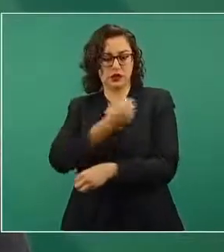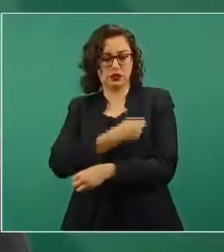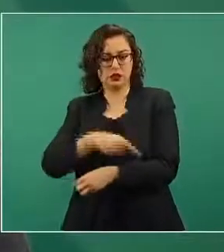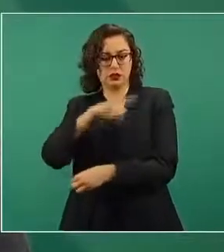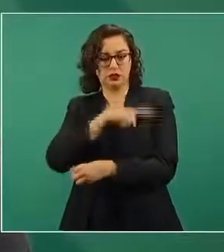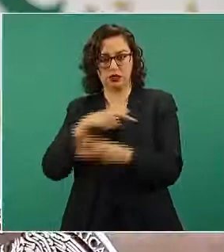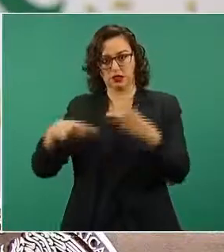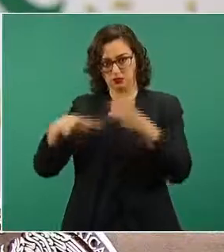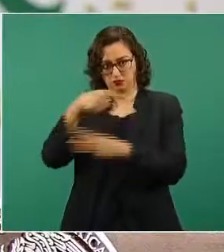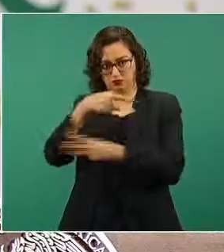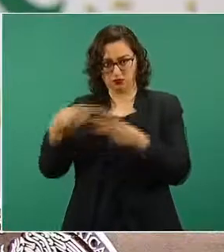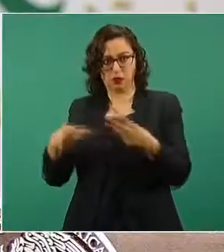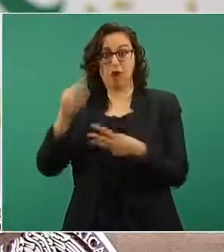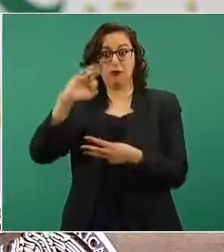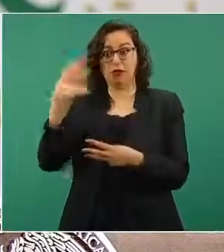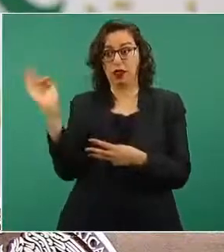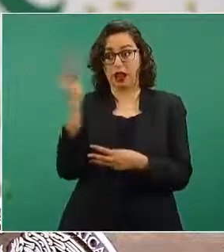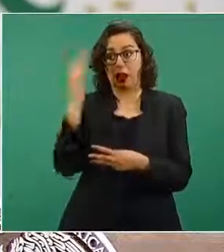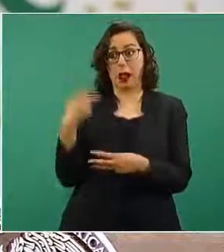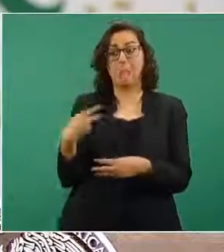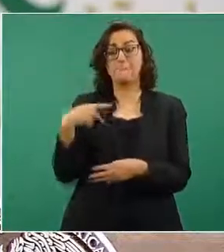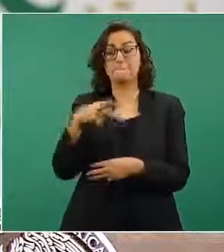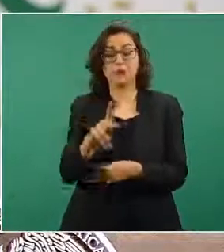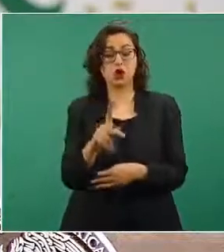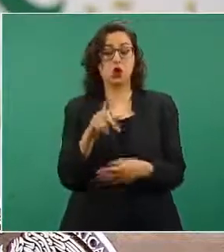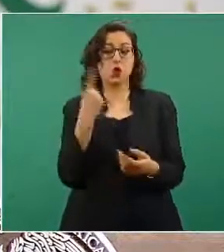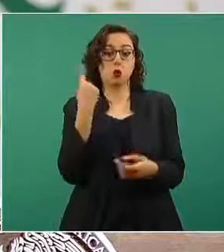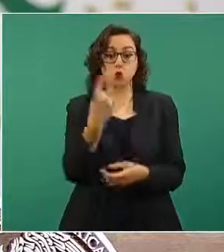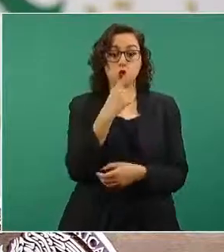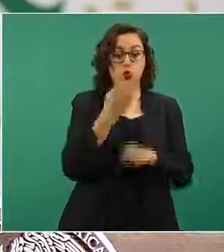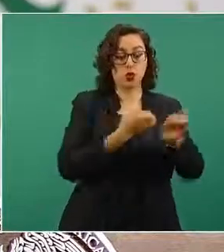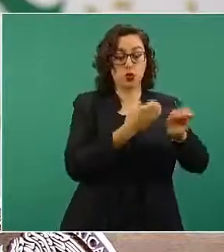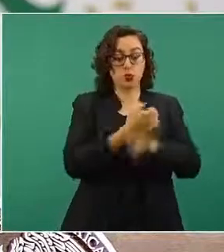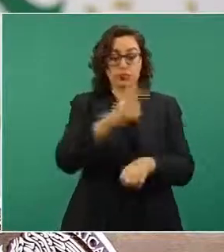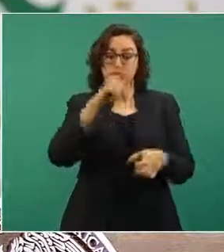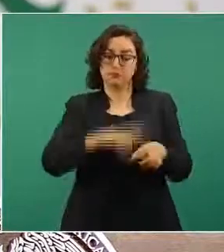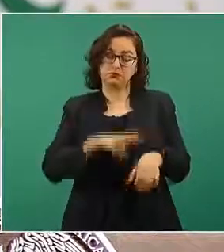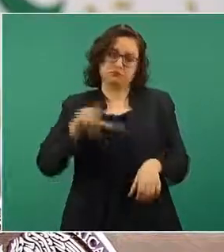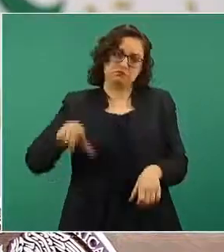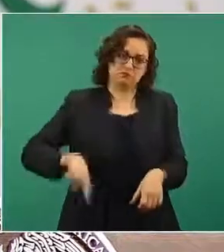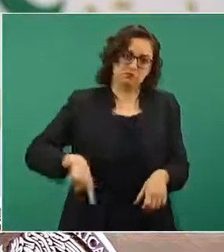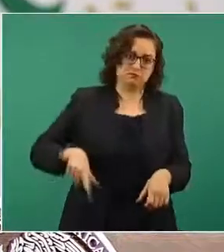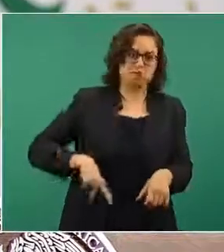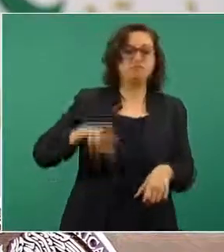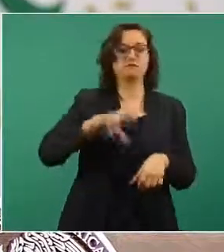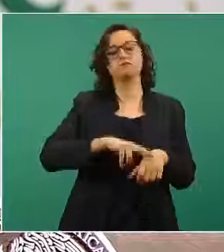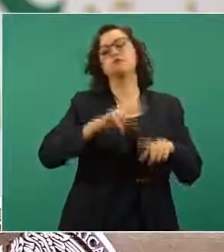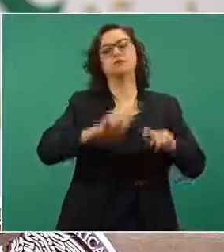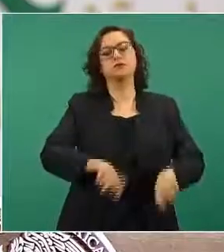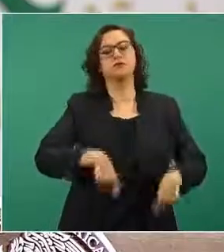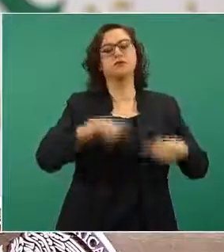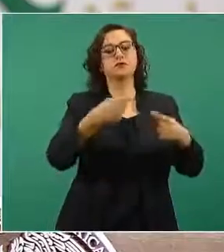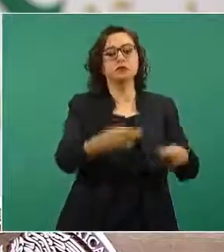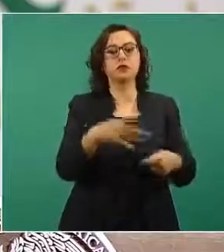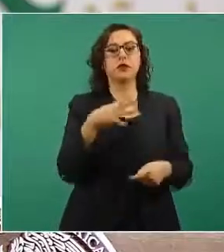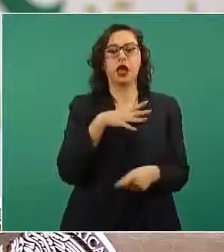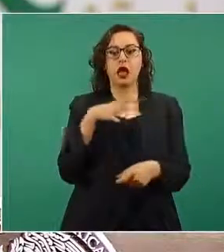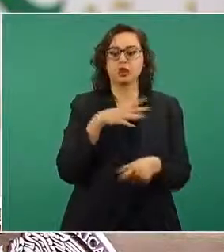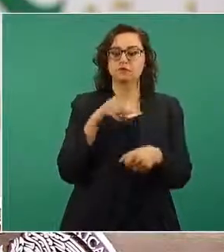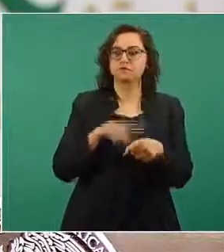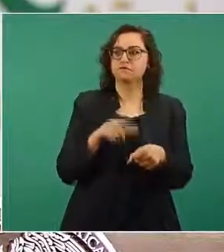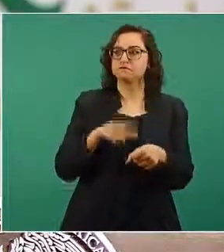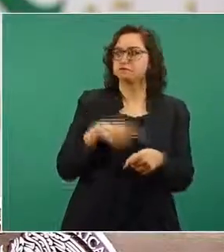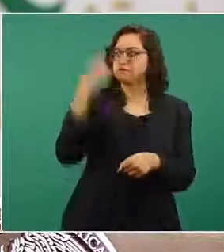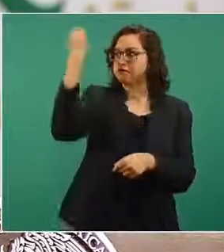los gobiernos de las entidades federativas. Entonces, un solo semáforo, una sola metodología, con recomendaciones explícitas y claras sobre cuáles son